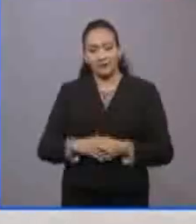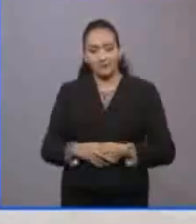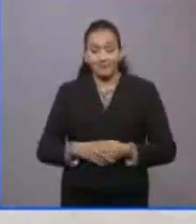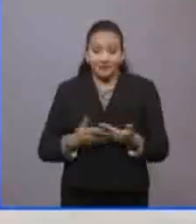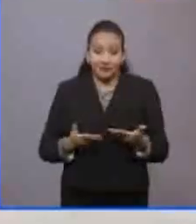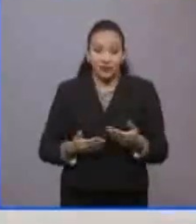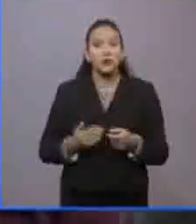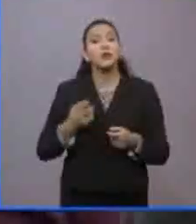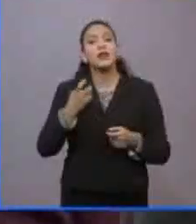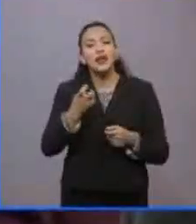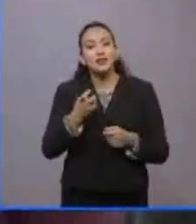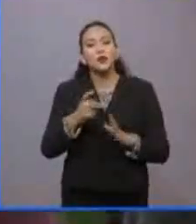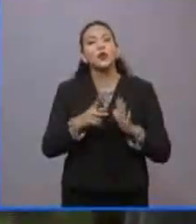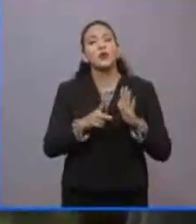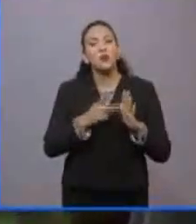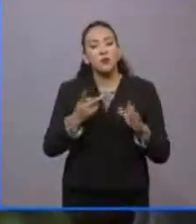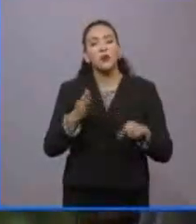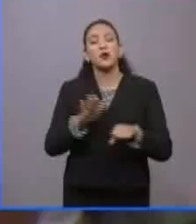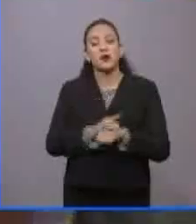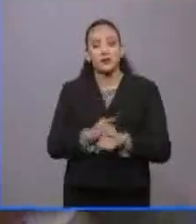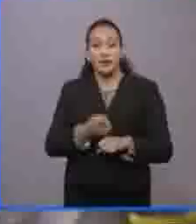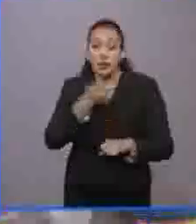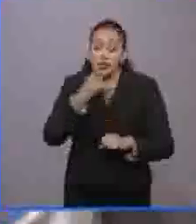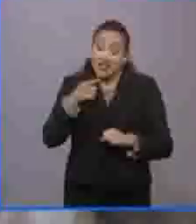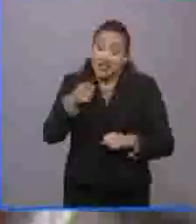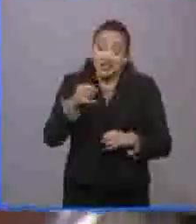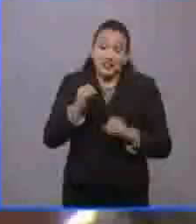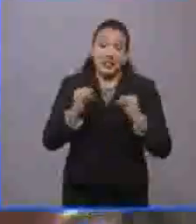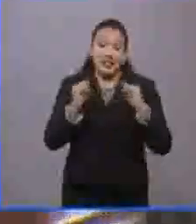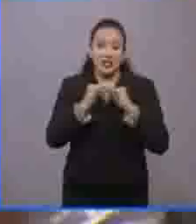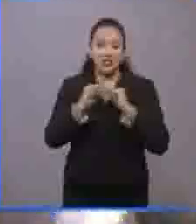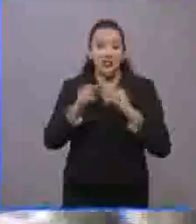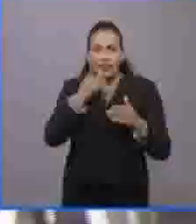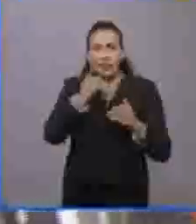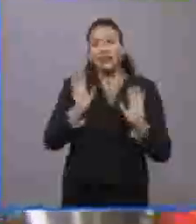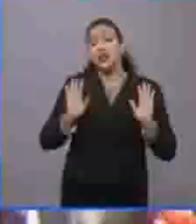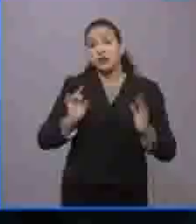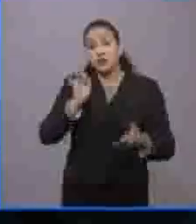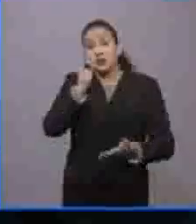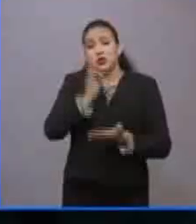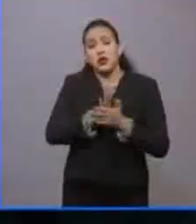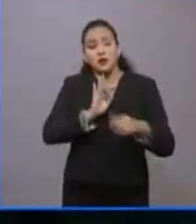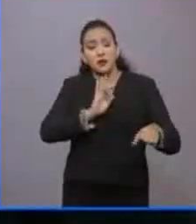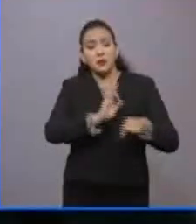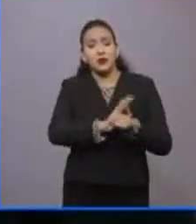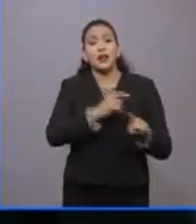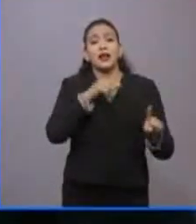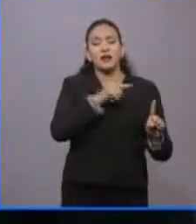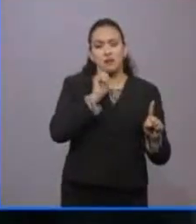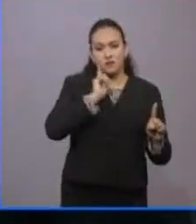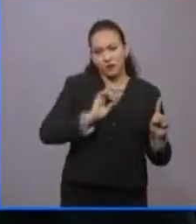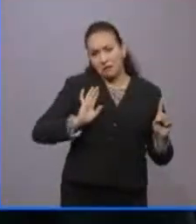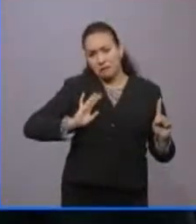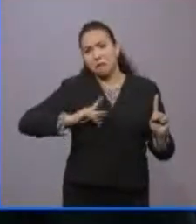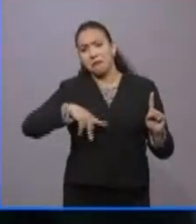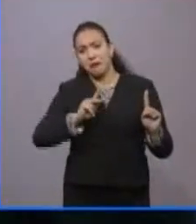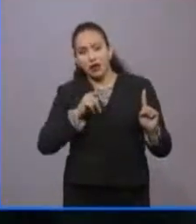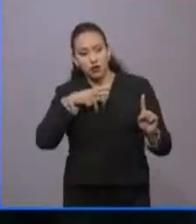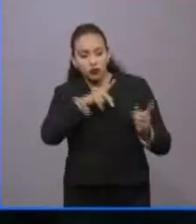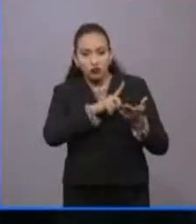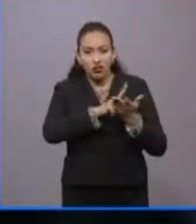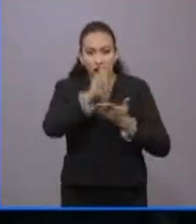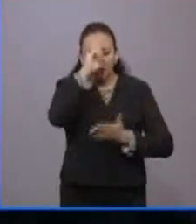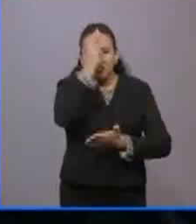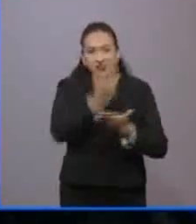que ello fue consecuencia de que interpretaron de manera limitada la protección a la maternidad y restringieron los derechos laborales de la